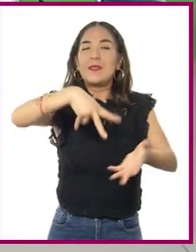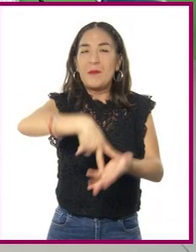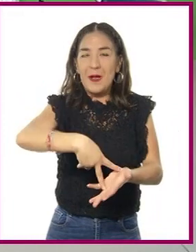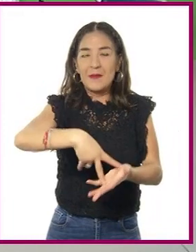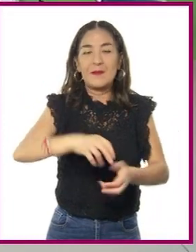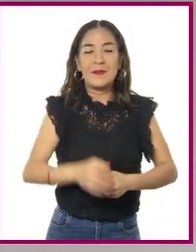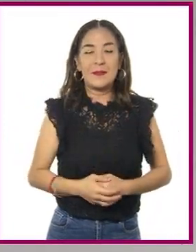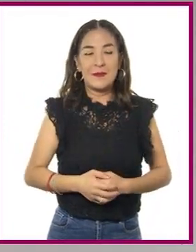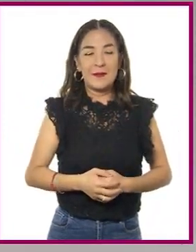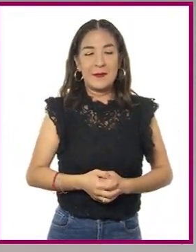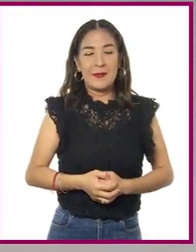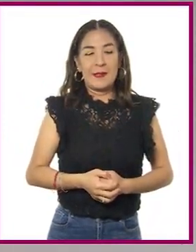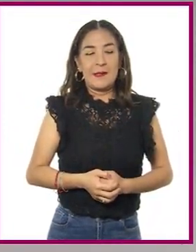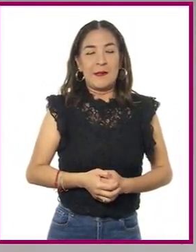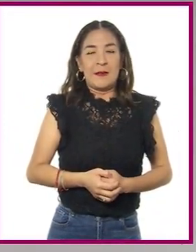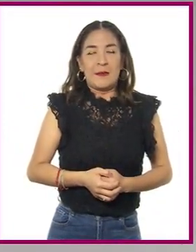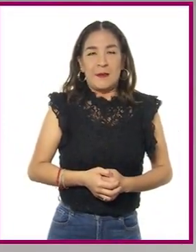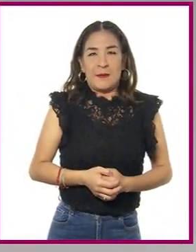Último.